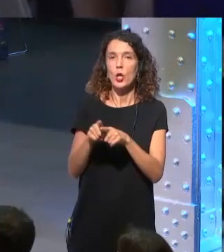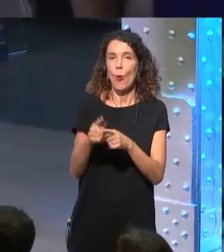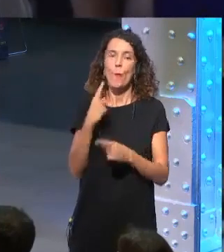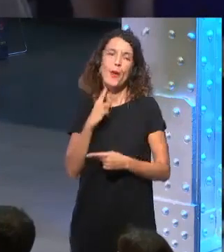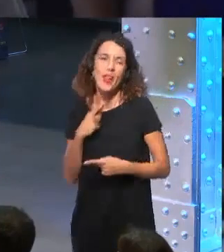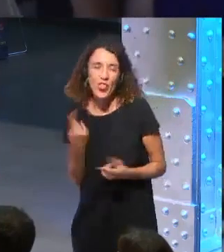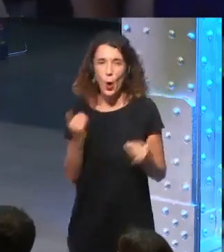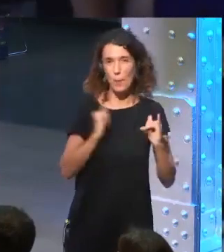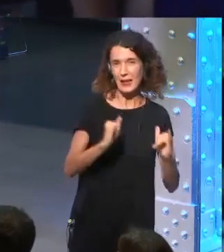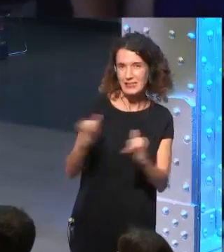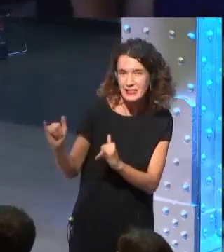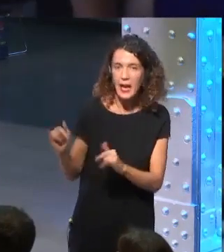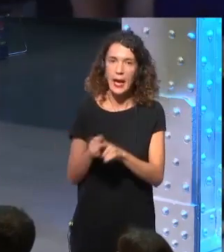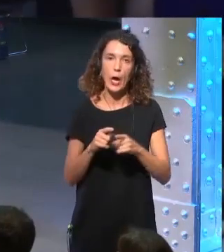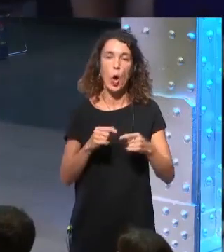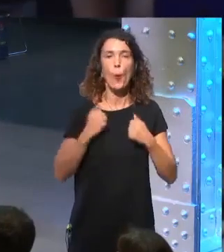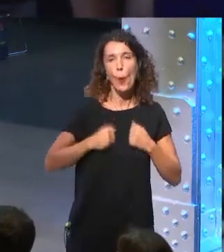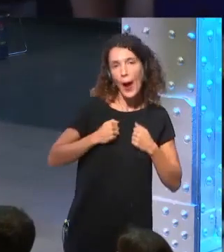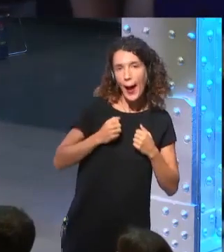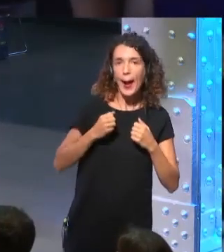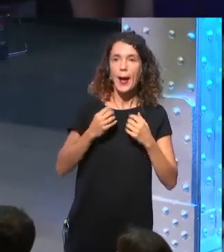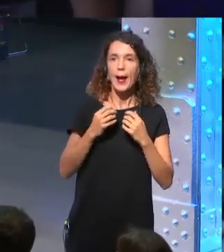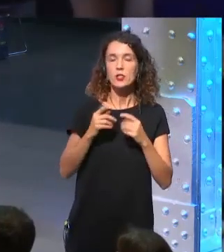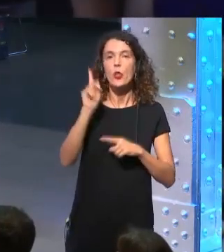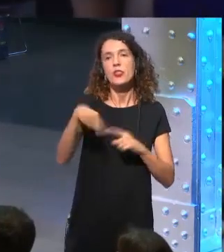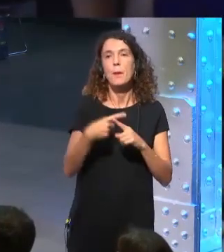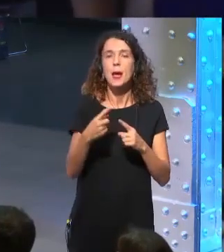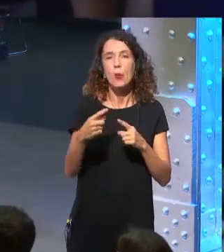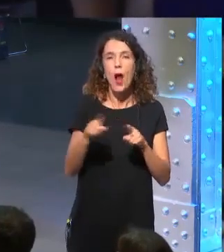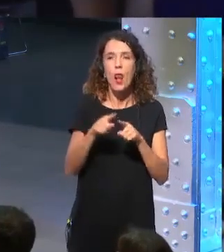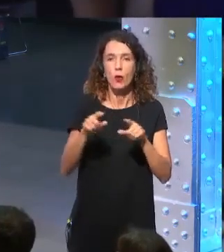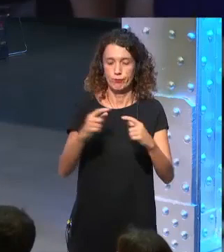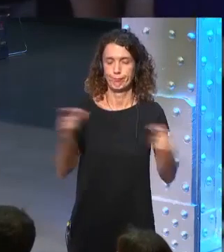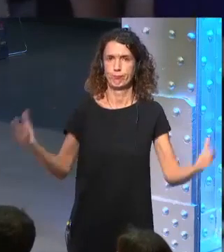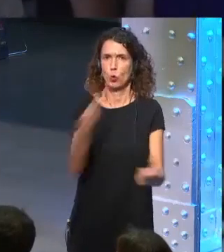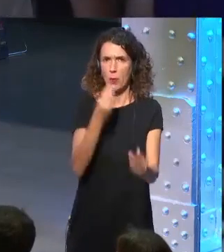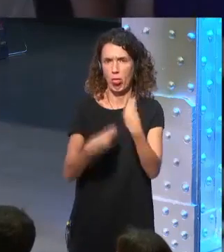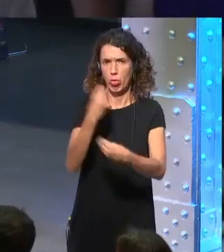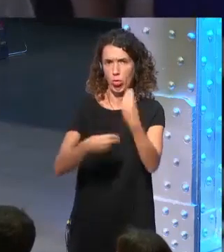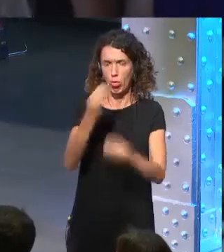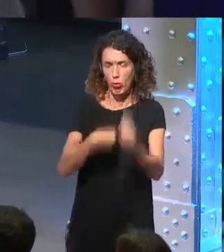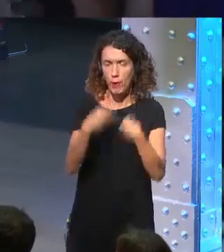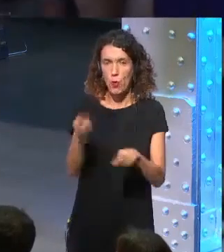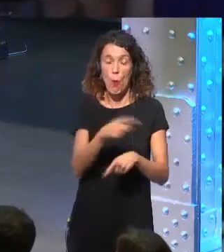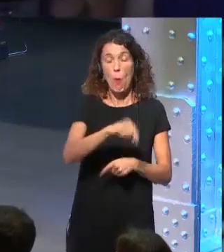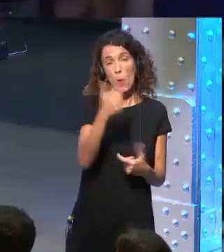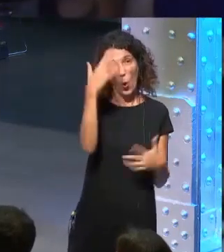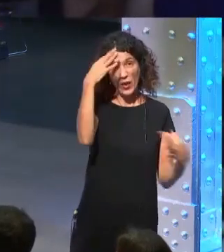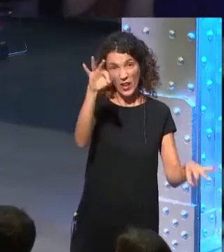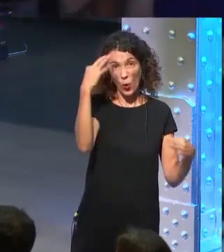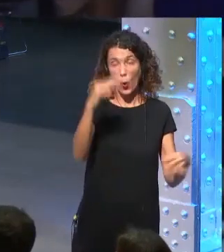los paseos, los baños y las exquisiteces de los banquetes. Ellos, ingenuos,